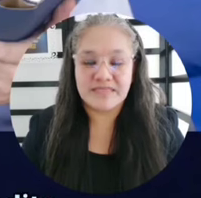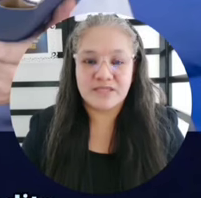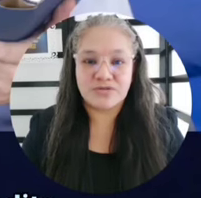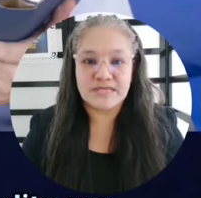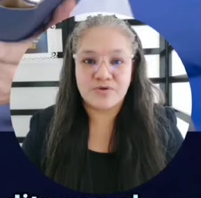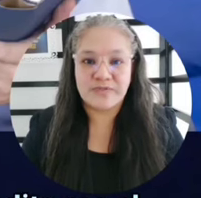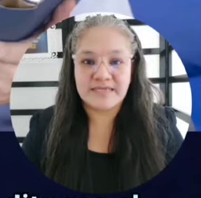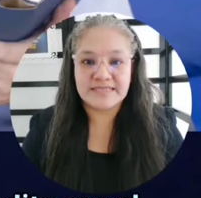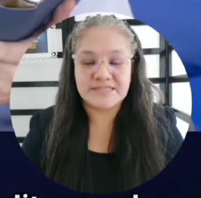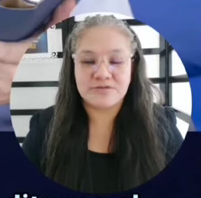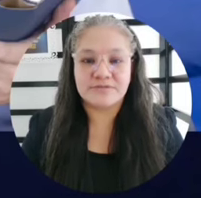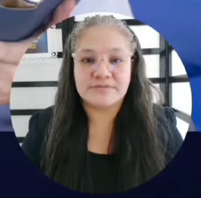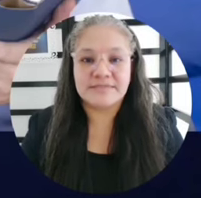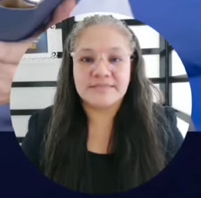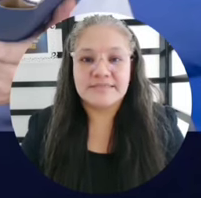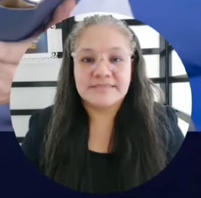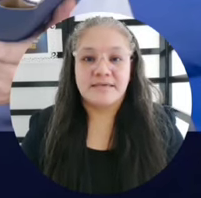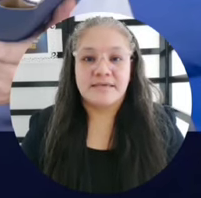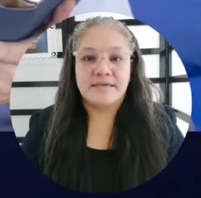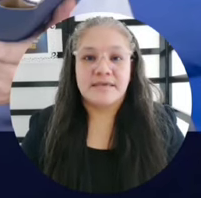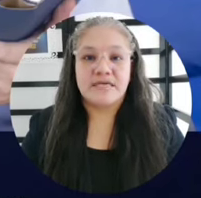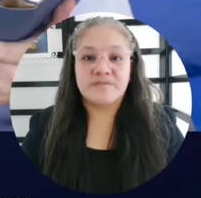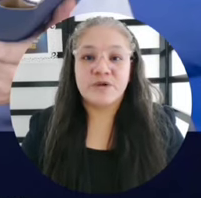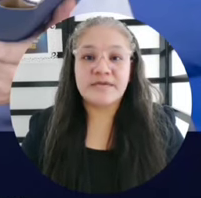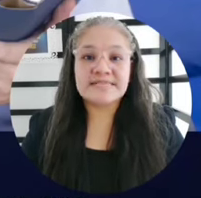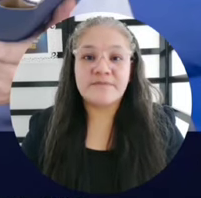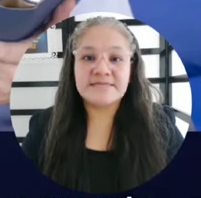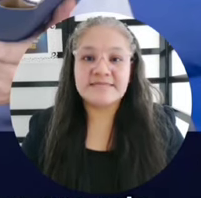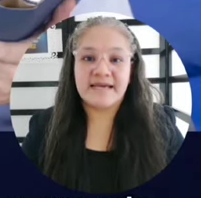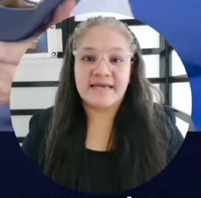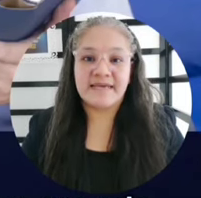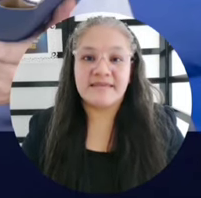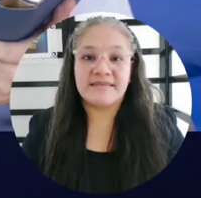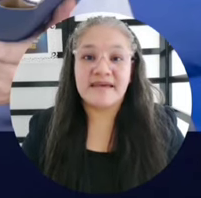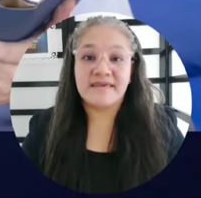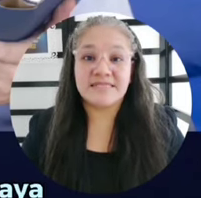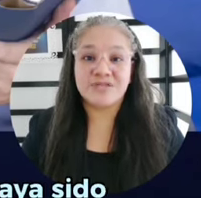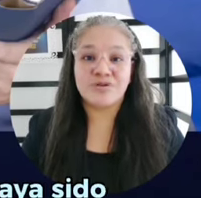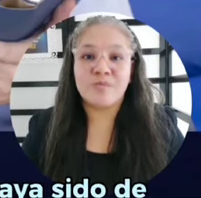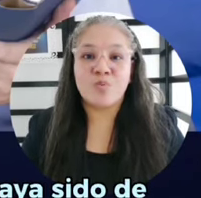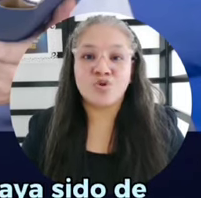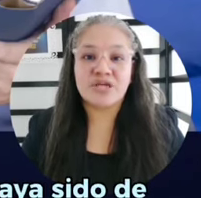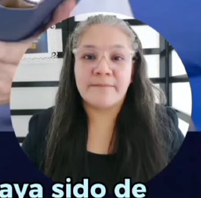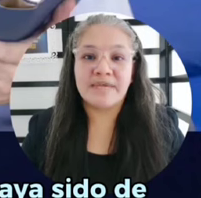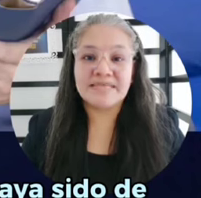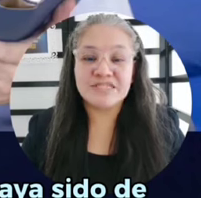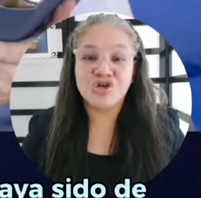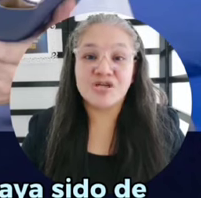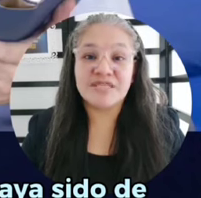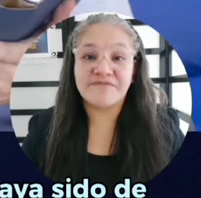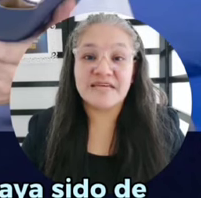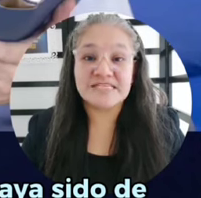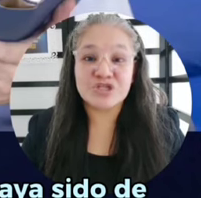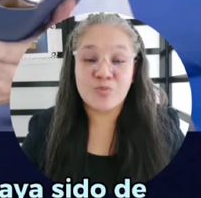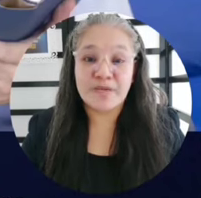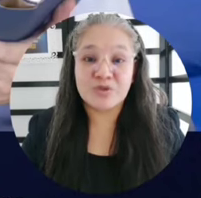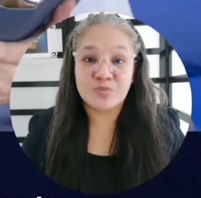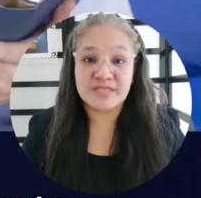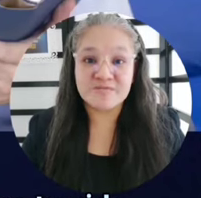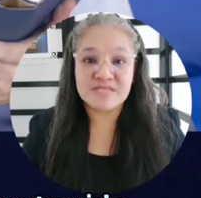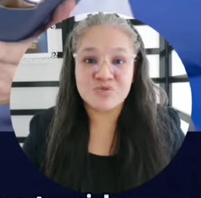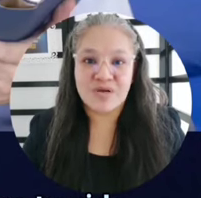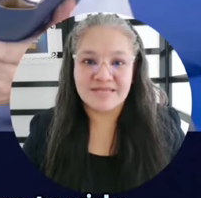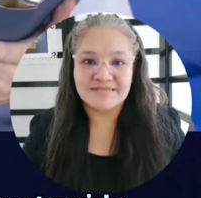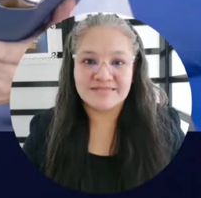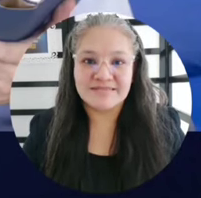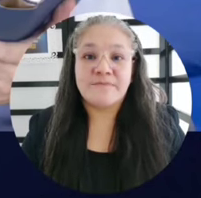pecados. Bendito sea el nombre de Cristo. Espero que este mensaje te haya sido de mucha bendición y edificación para